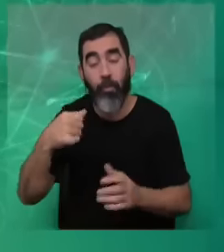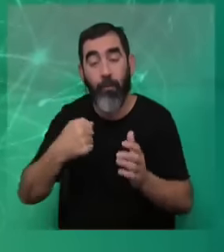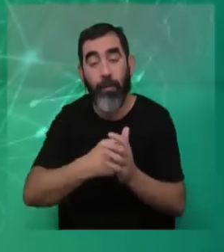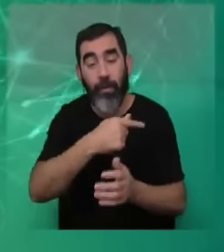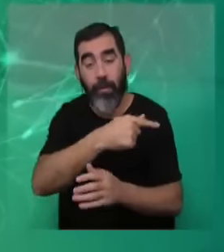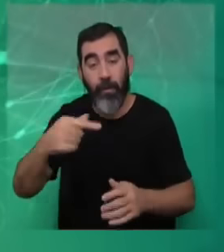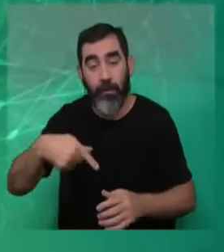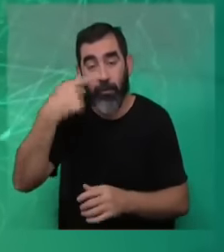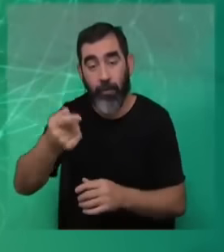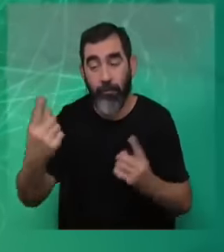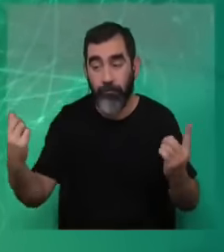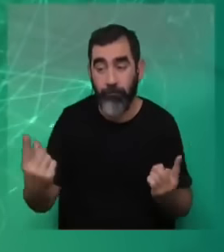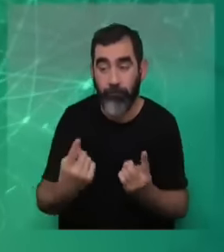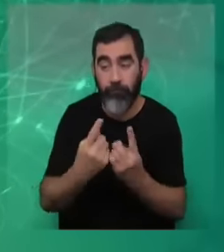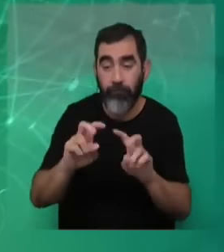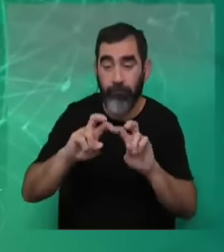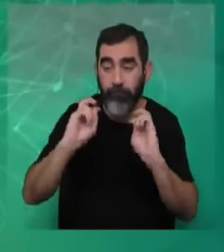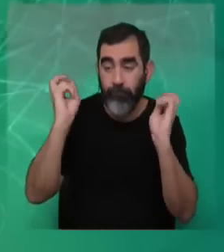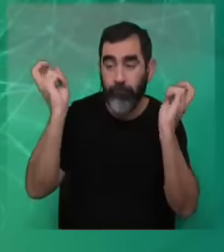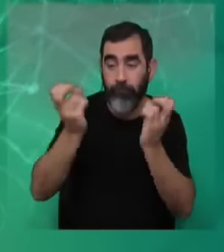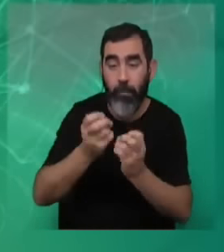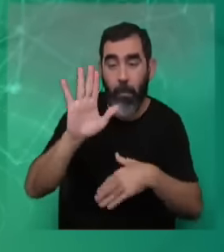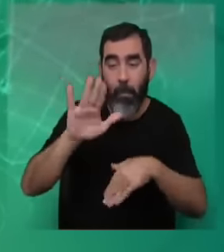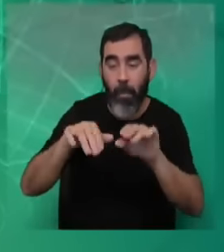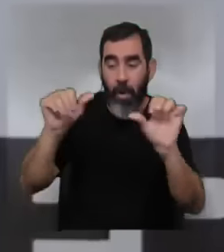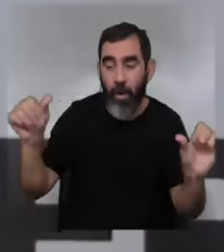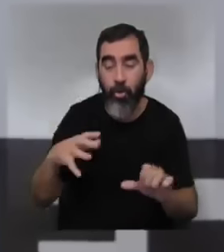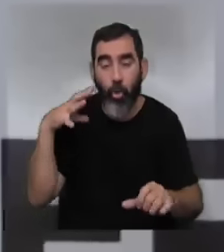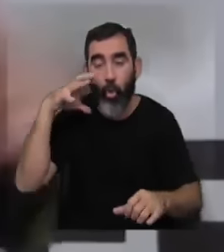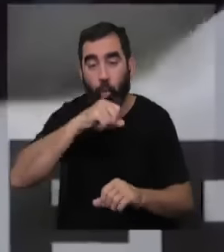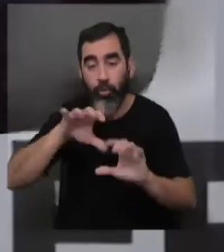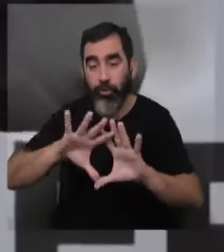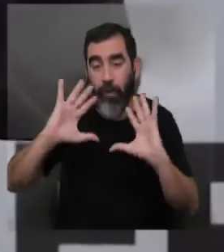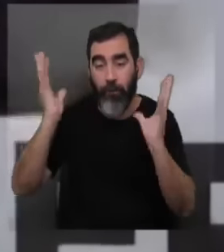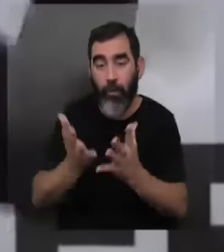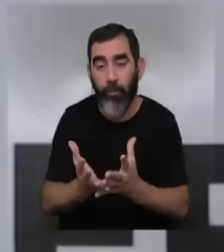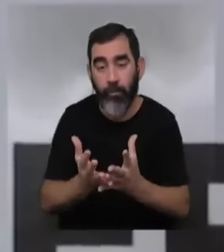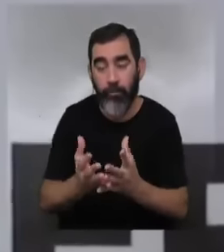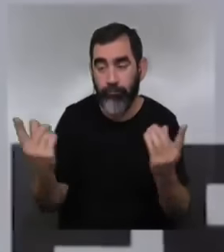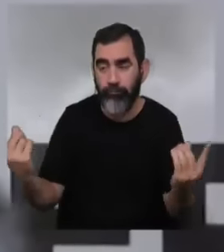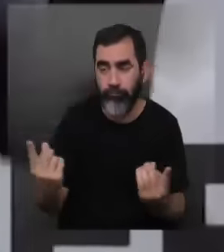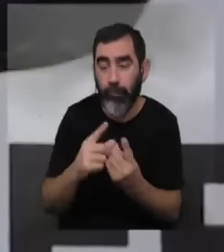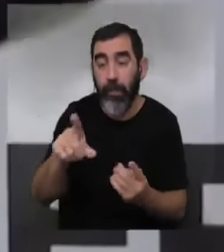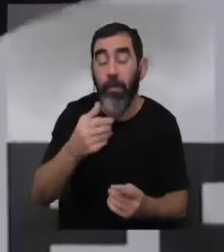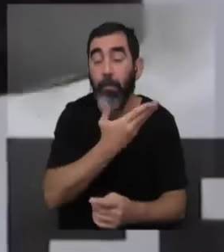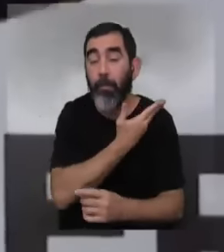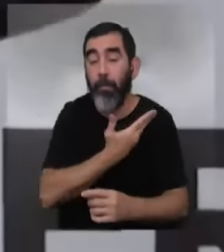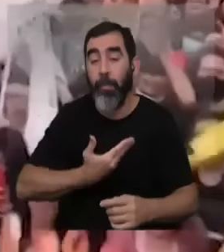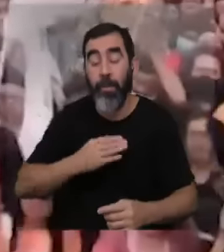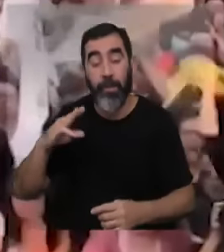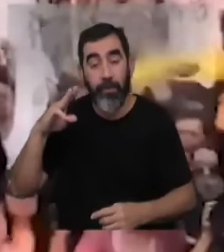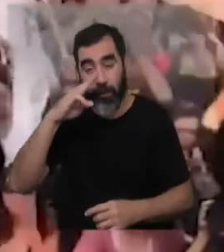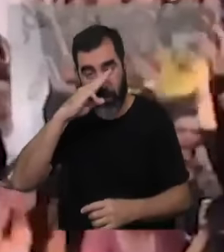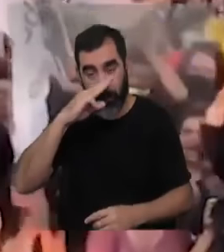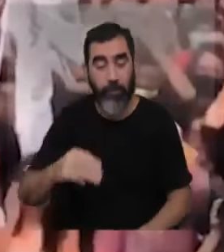semana en un encuentro que ha sido definido como el mayor evento conservador del mundo y donde se encontrará con el expresidente brasileño